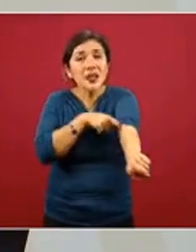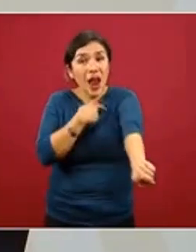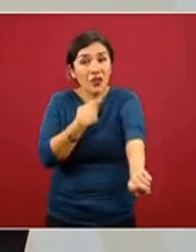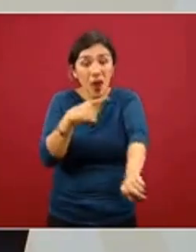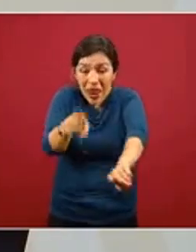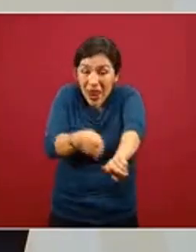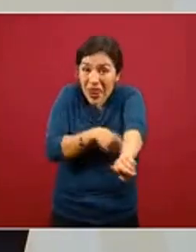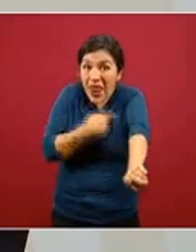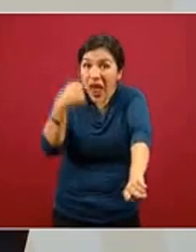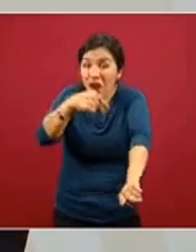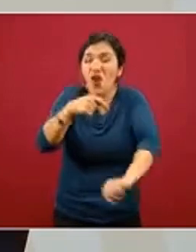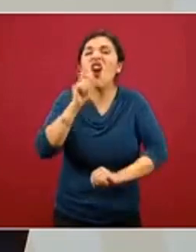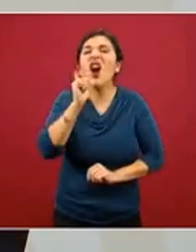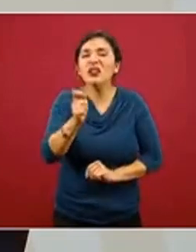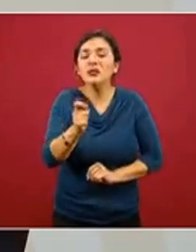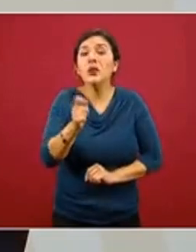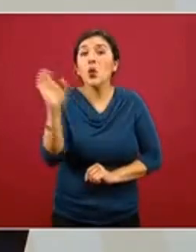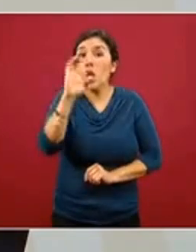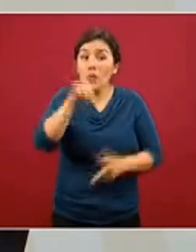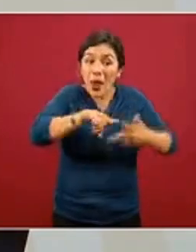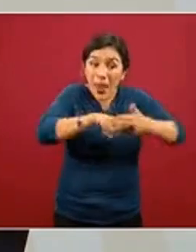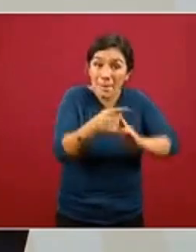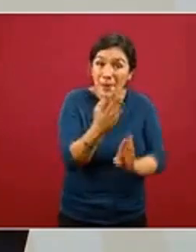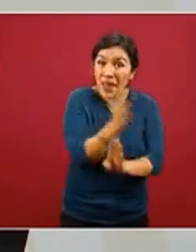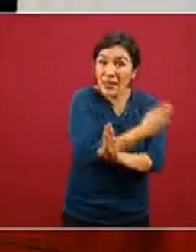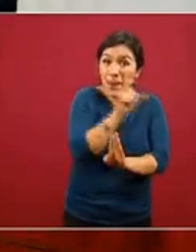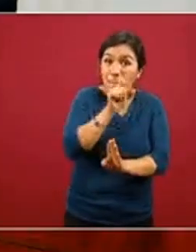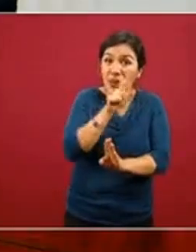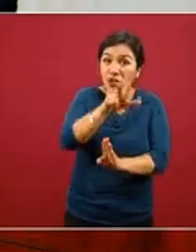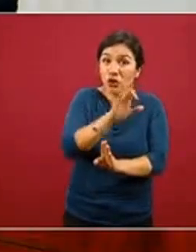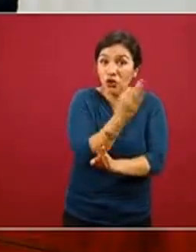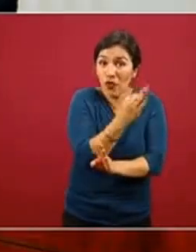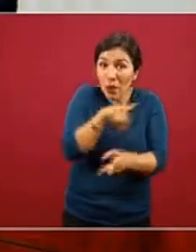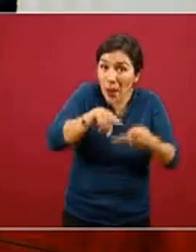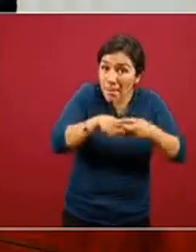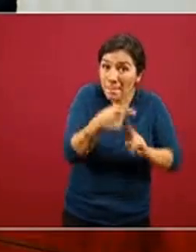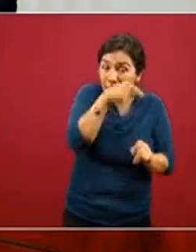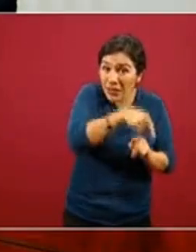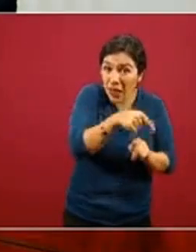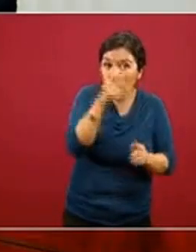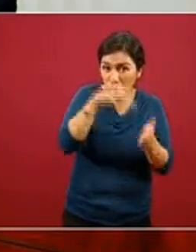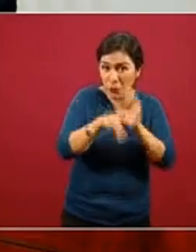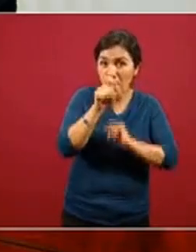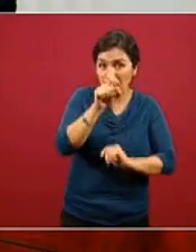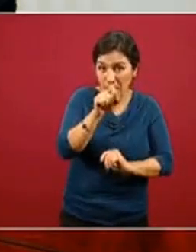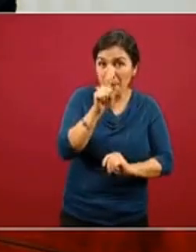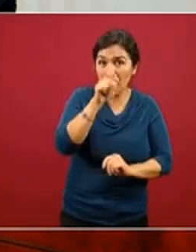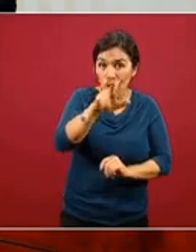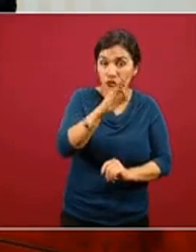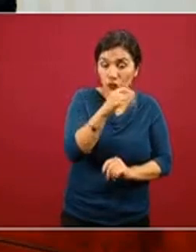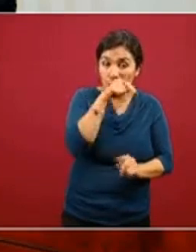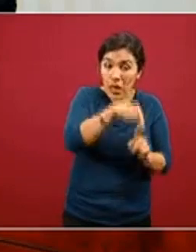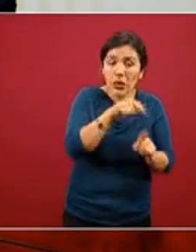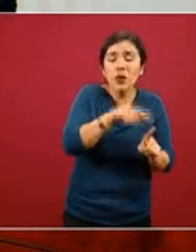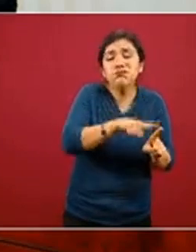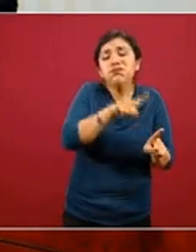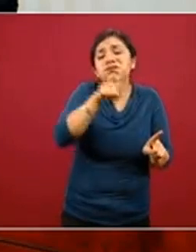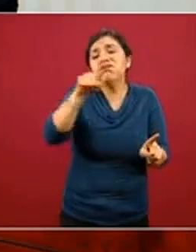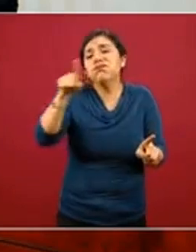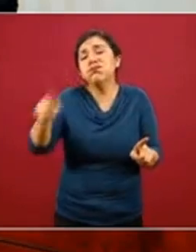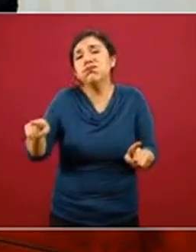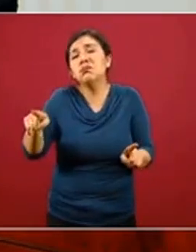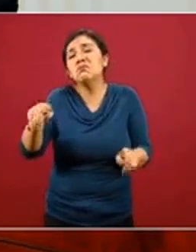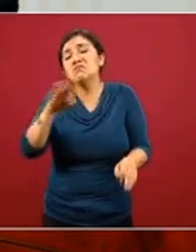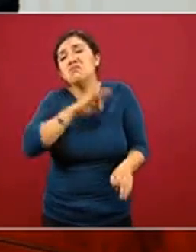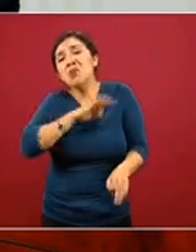en este contexto quiere decir, una vez que empezó la epidemia el 28 de febrero del 2020, esta se prolongará